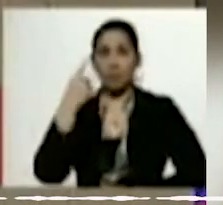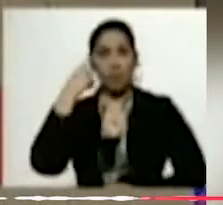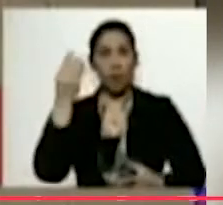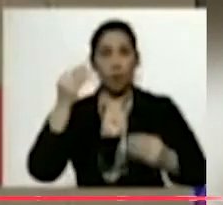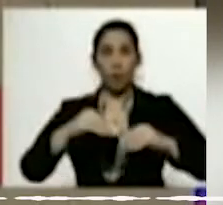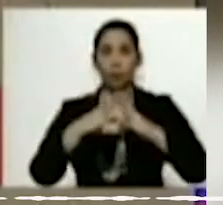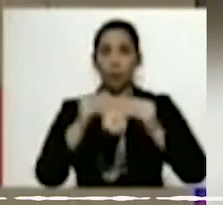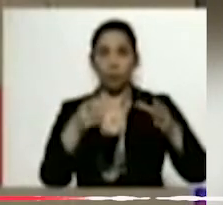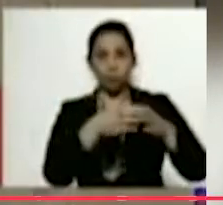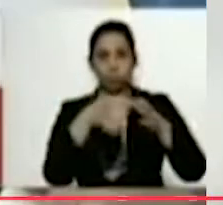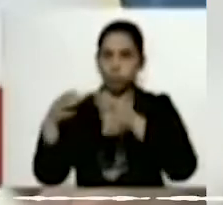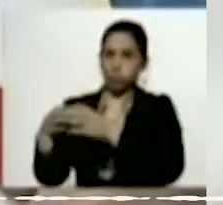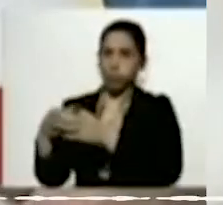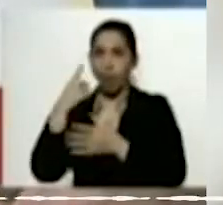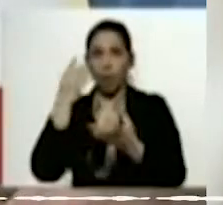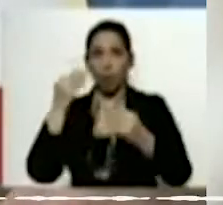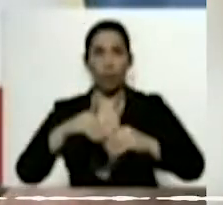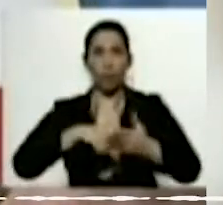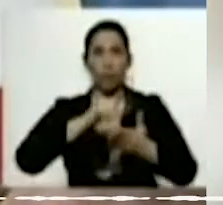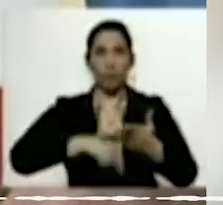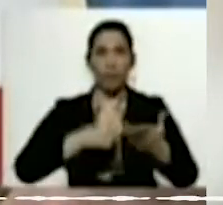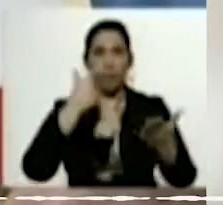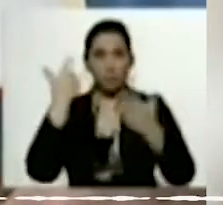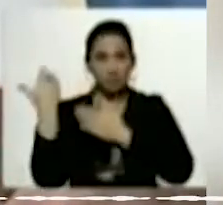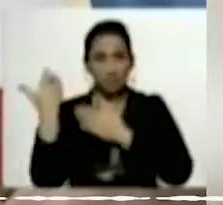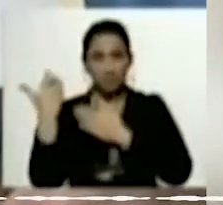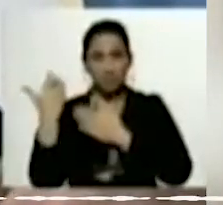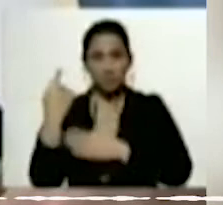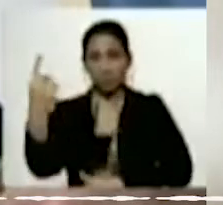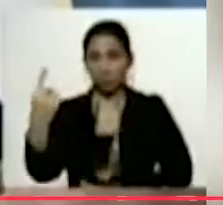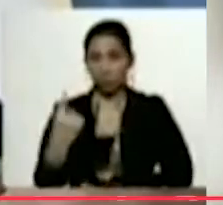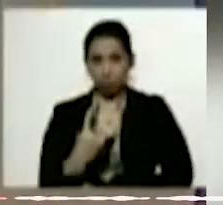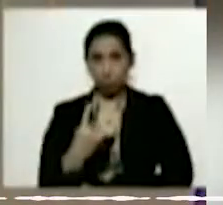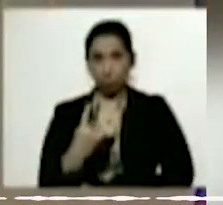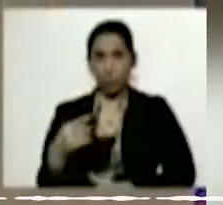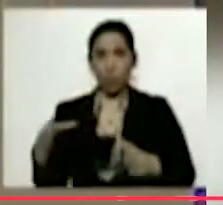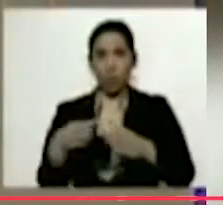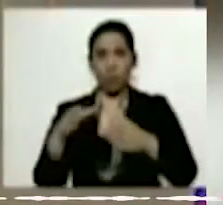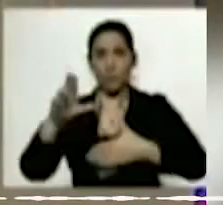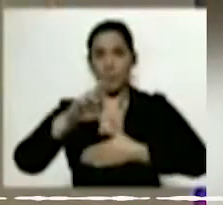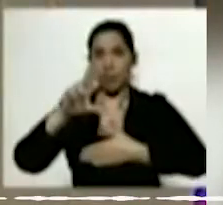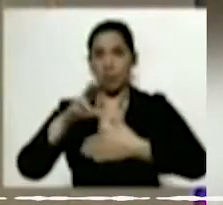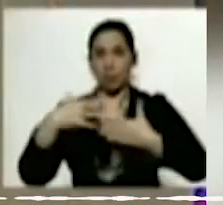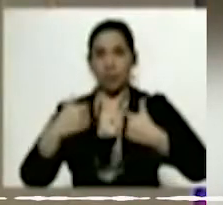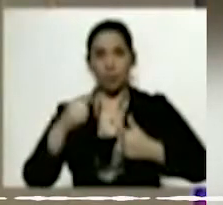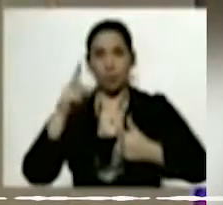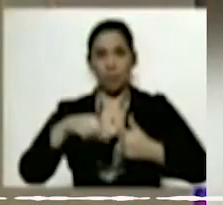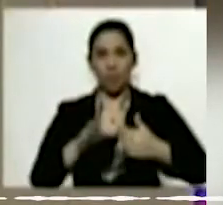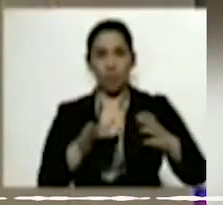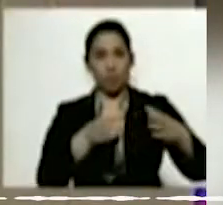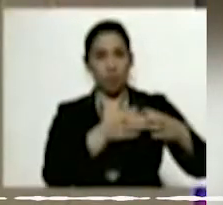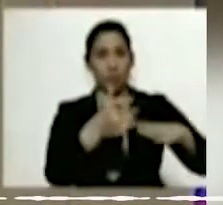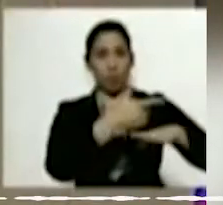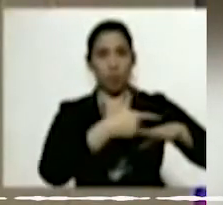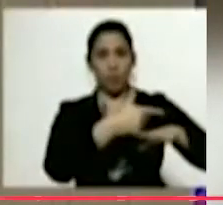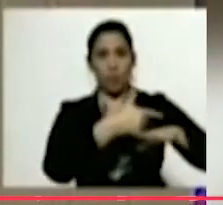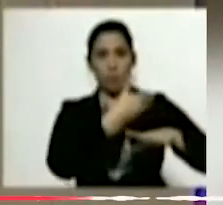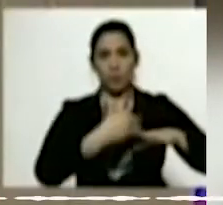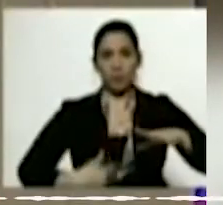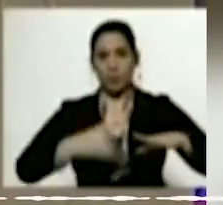partes el acuerdo firmado en presencia de la Organización Panamericana de la Salud entre el gobierno del presidente Maduro